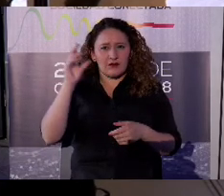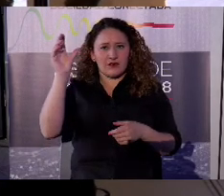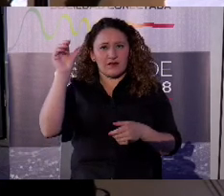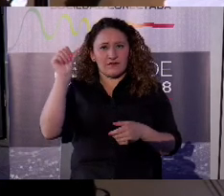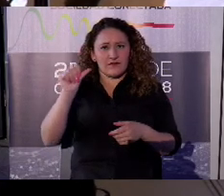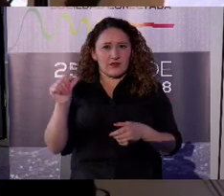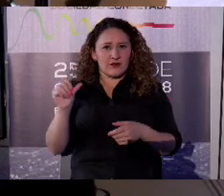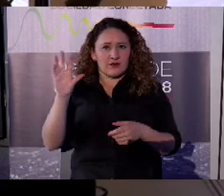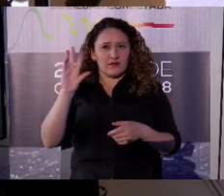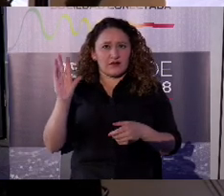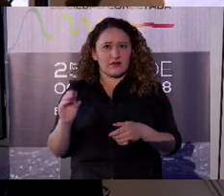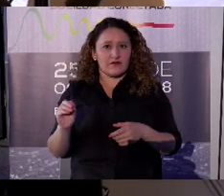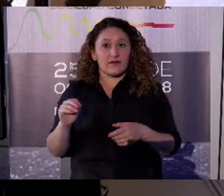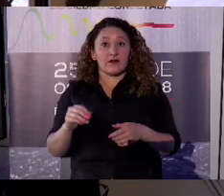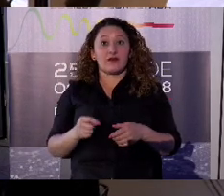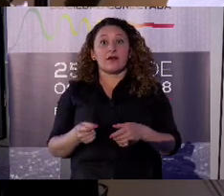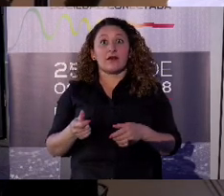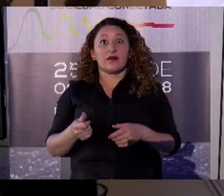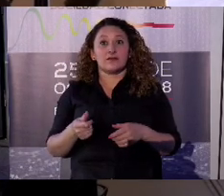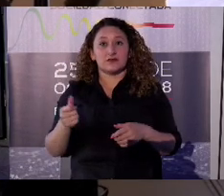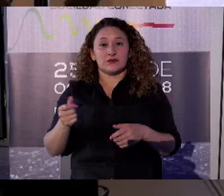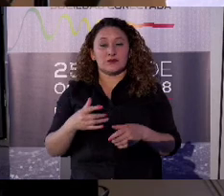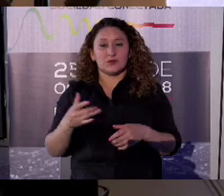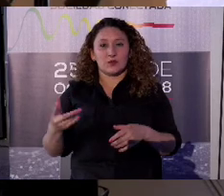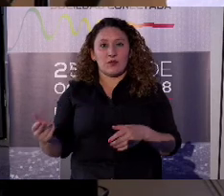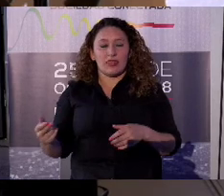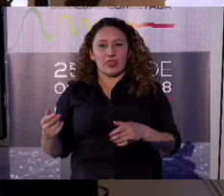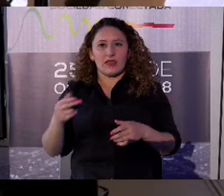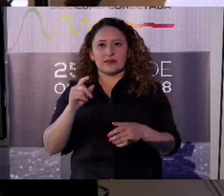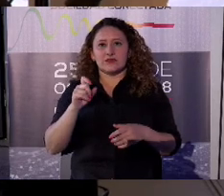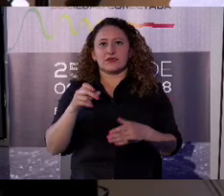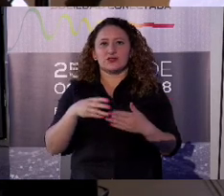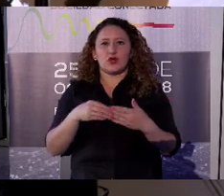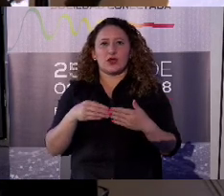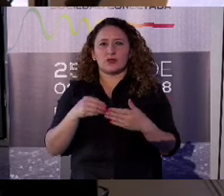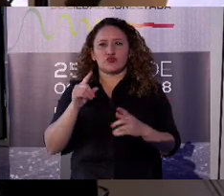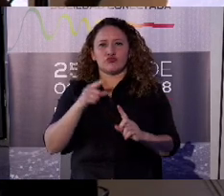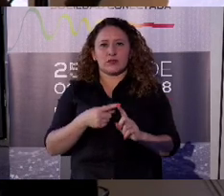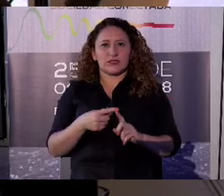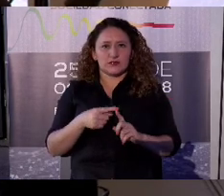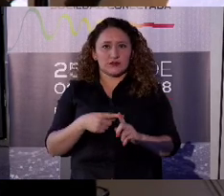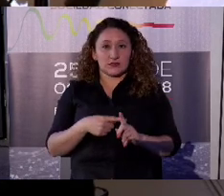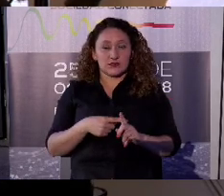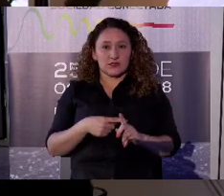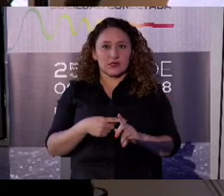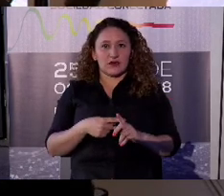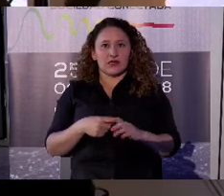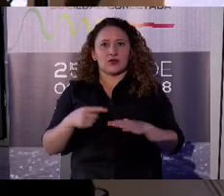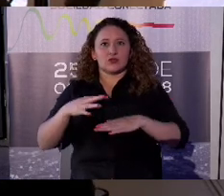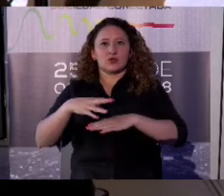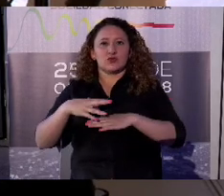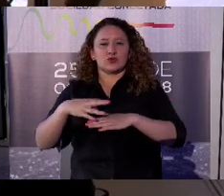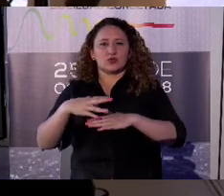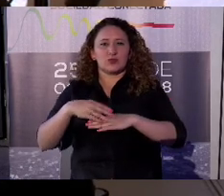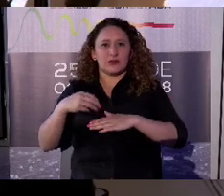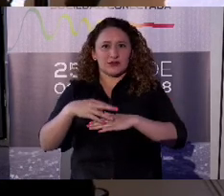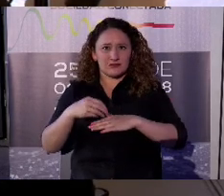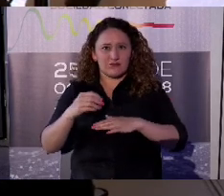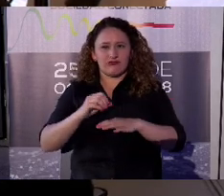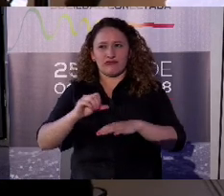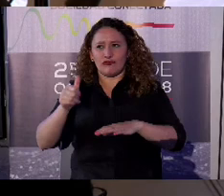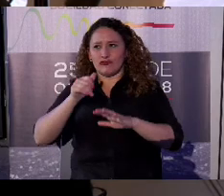mes. En países de América Latina ya estamos en $6 al mes. ¿Ah? Cuando uno se compara con Suiza o se compara con el primer mundo, donde tienen ARPUs